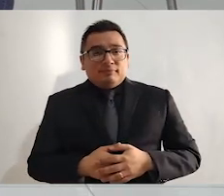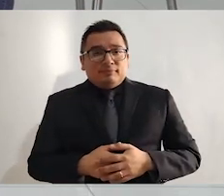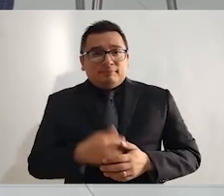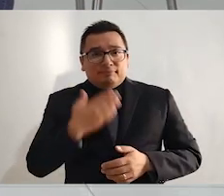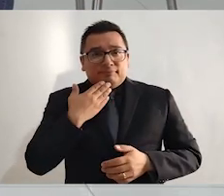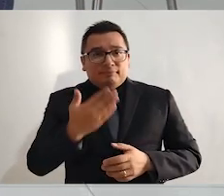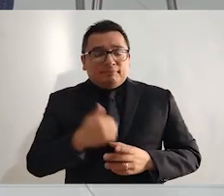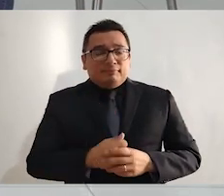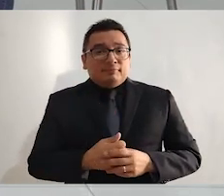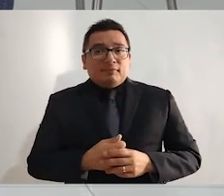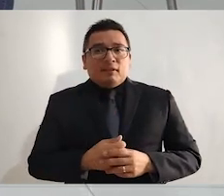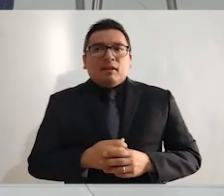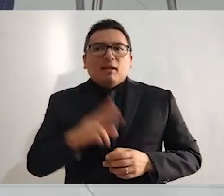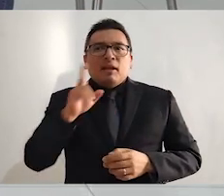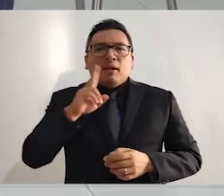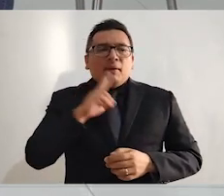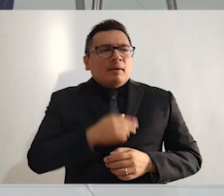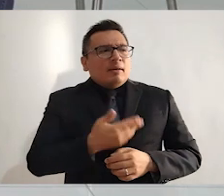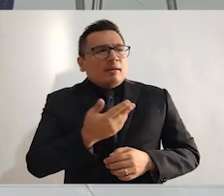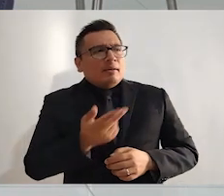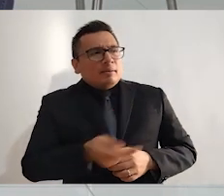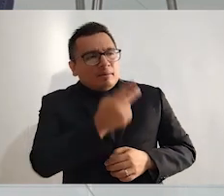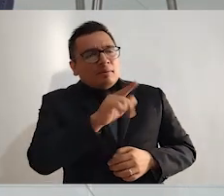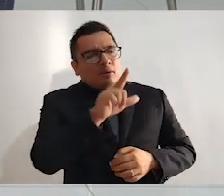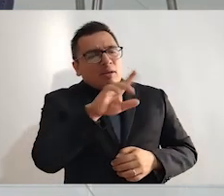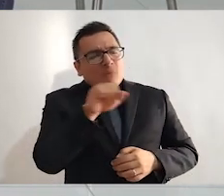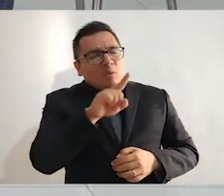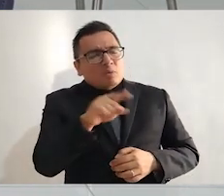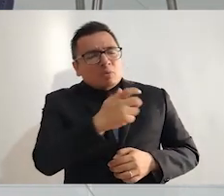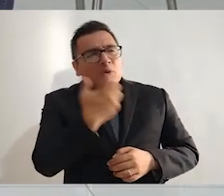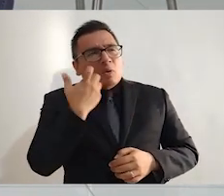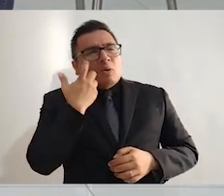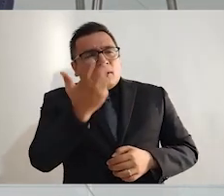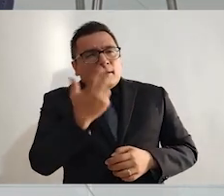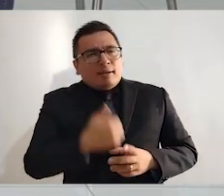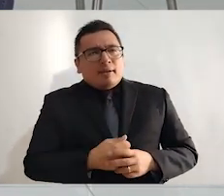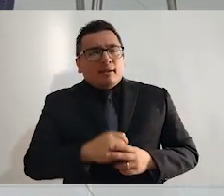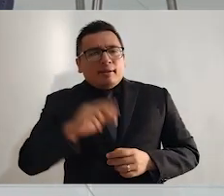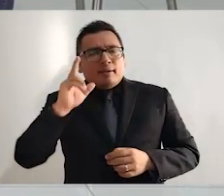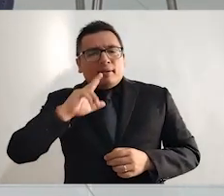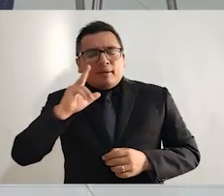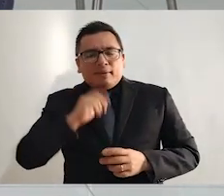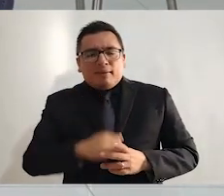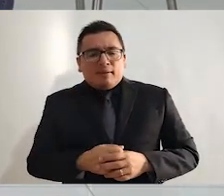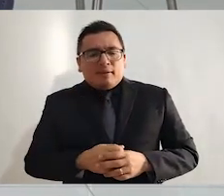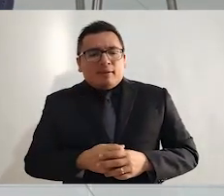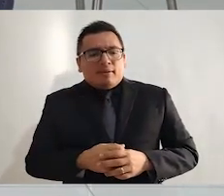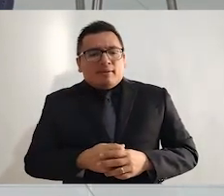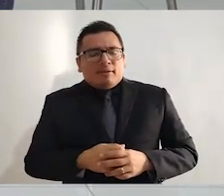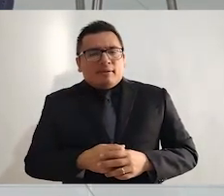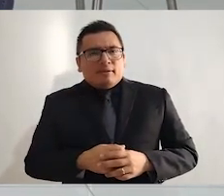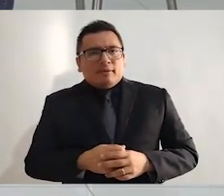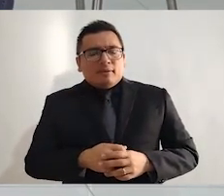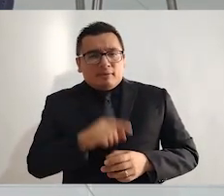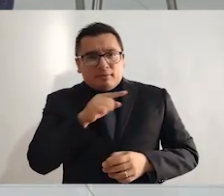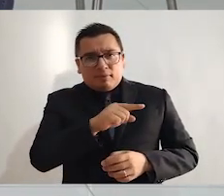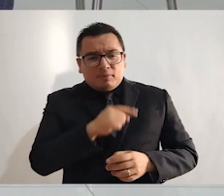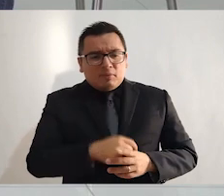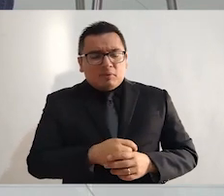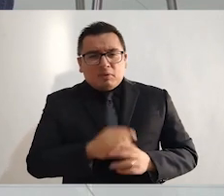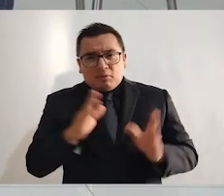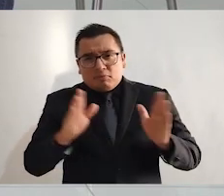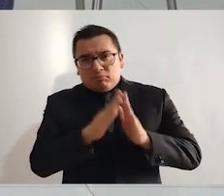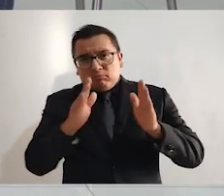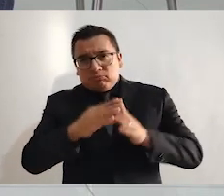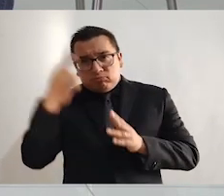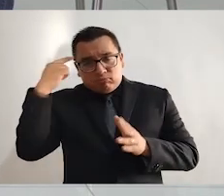¿qué le gustaría que se hiciera como una persona que participa en los